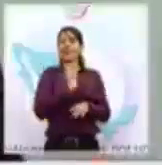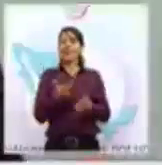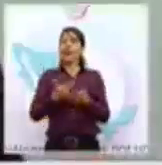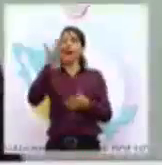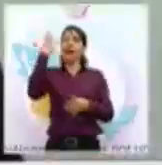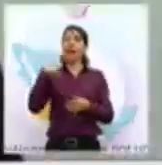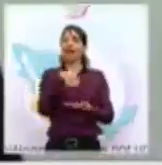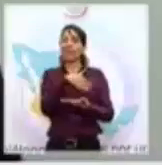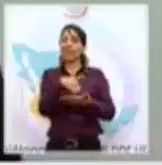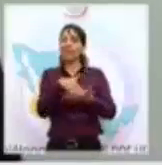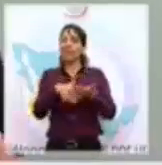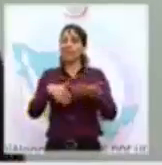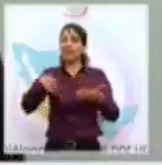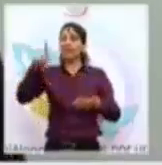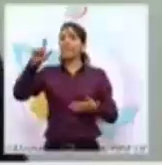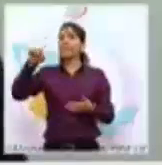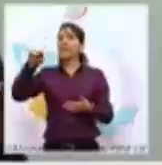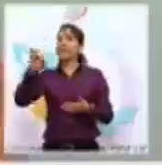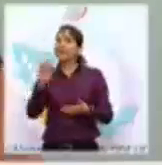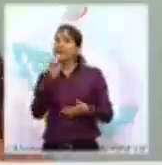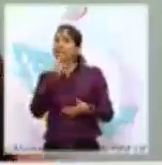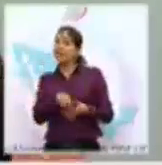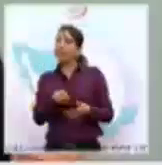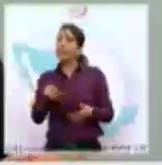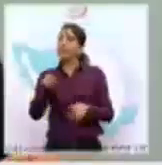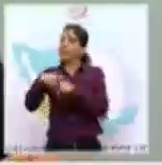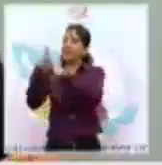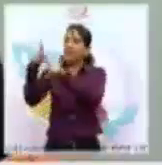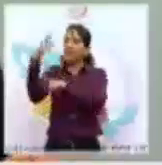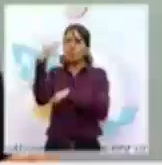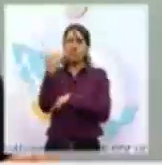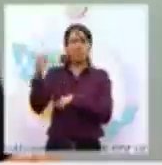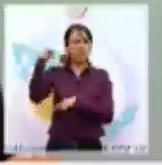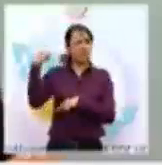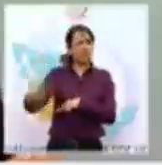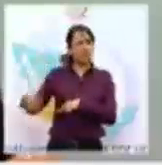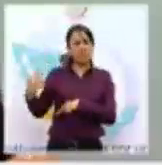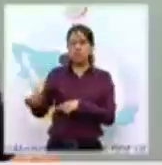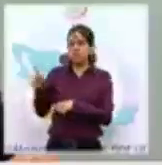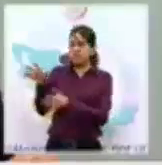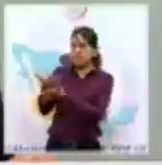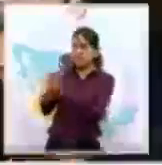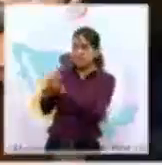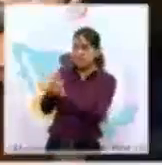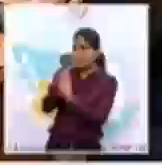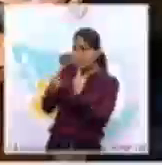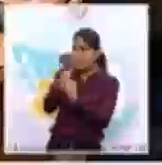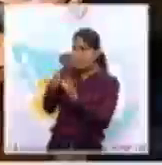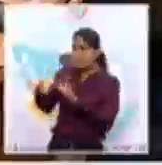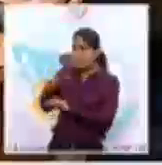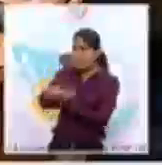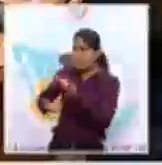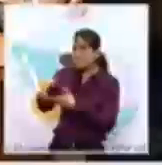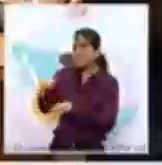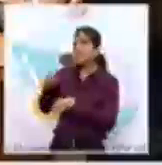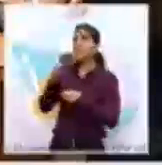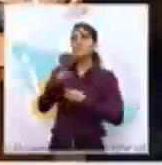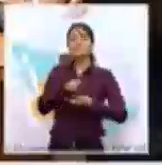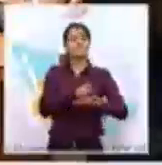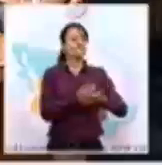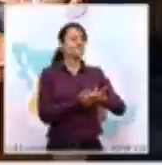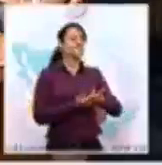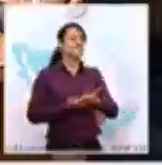conocían el trabajo de Durero y se estaban hablando con Durero. Yo quiero un país así. Yo quiero un